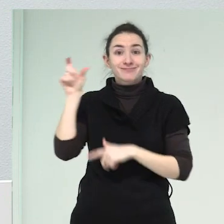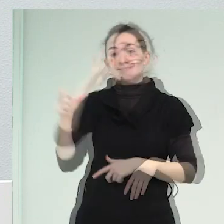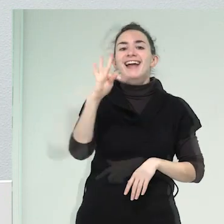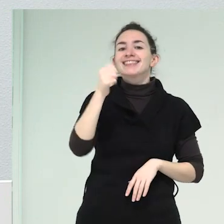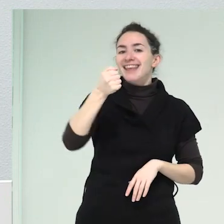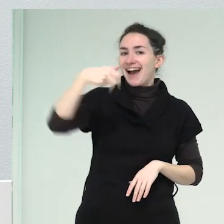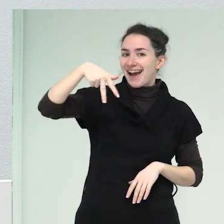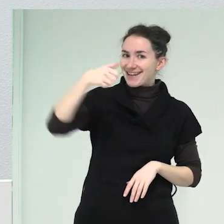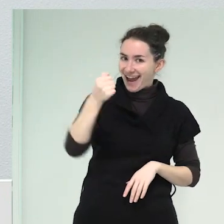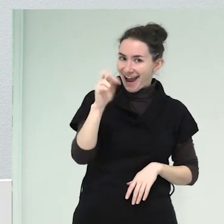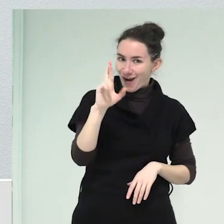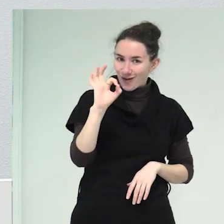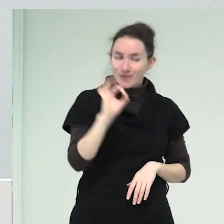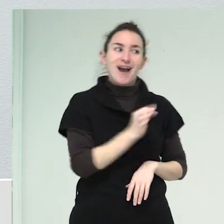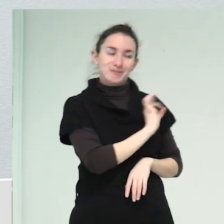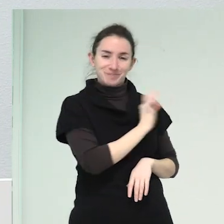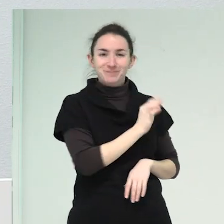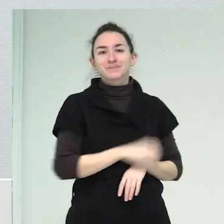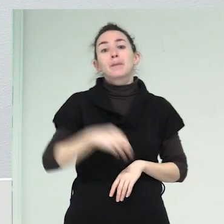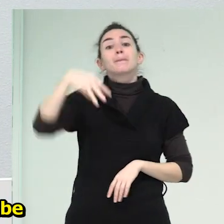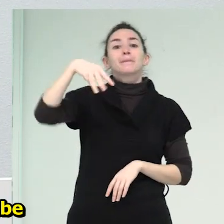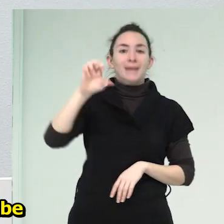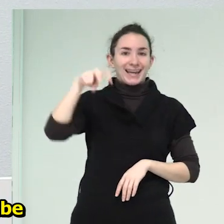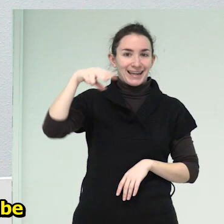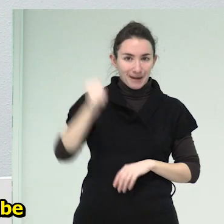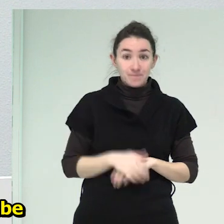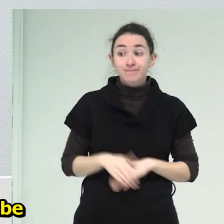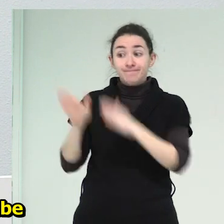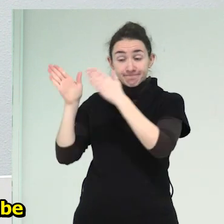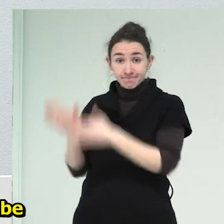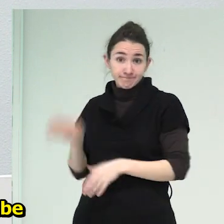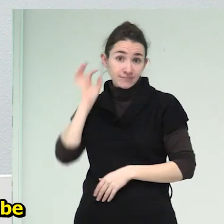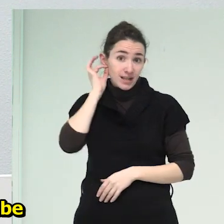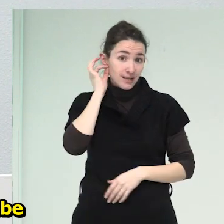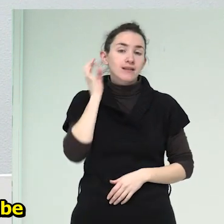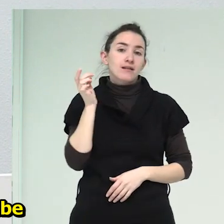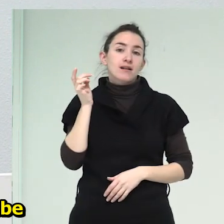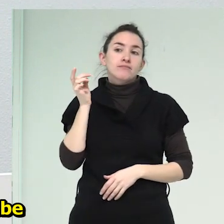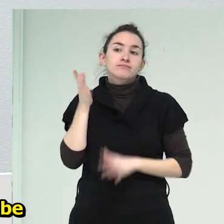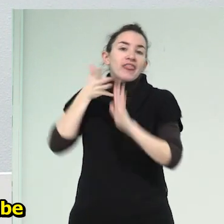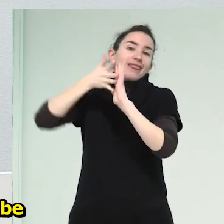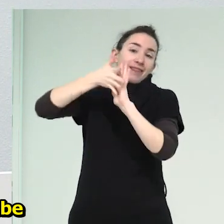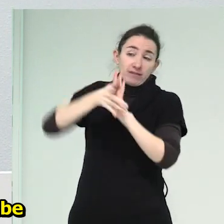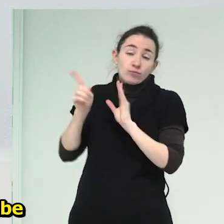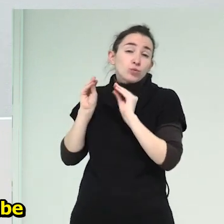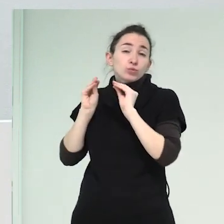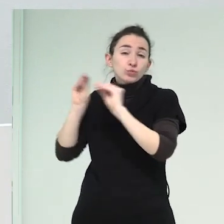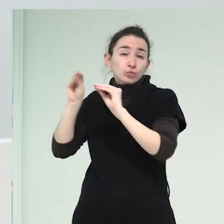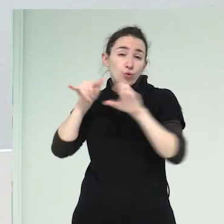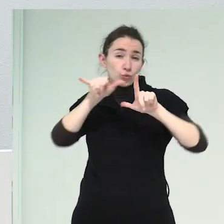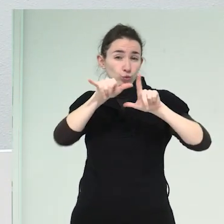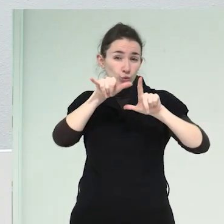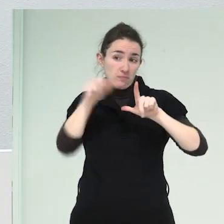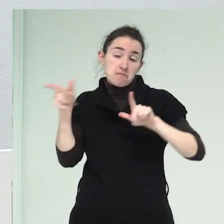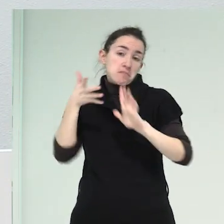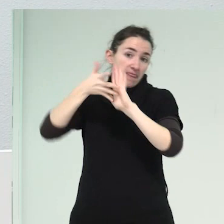Marcela Montanaro Mena. Ella es una mujer, se define en su cuenta de YouTube